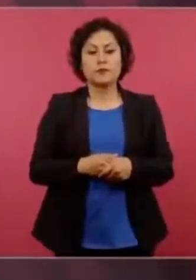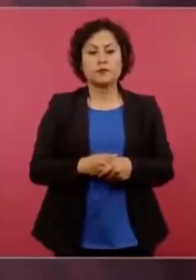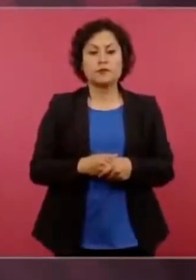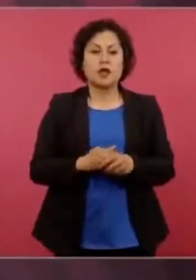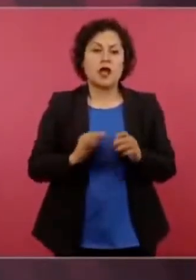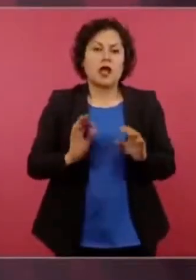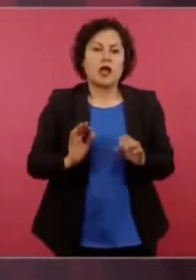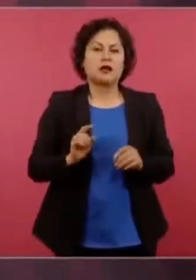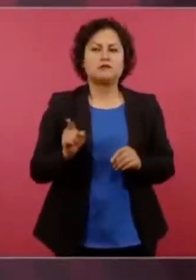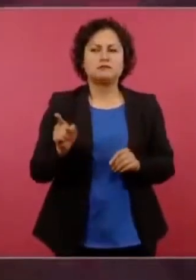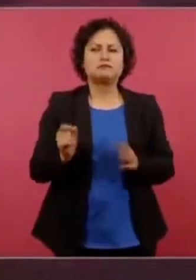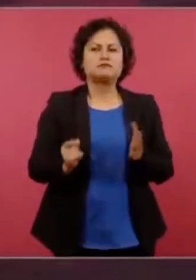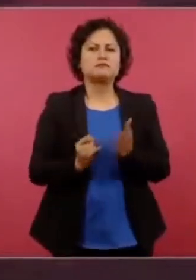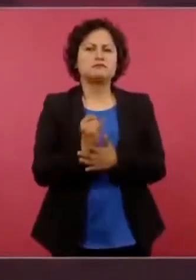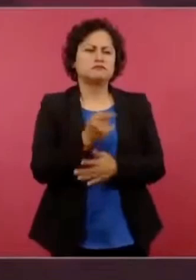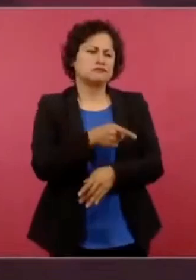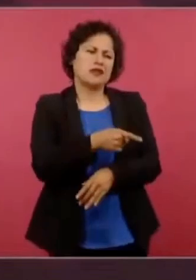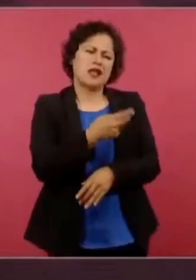suicidio.